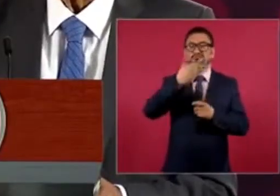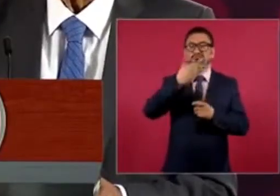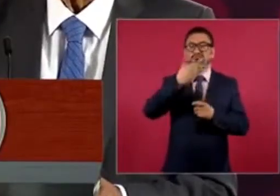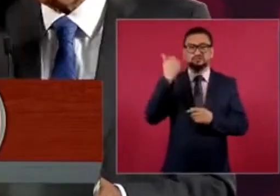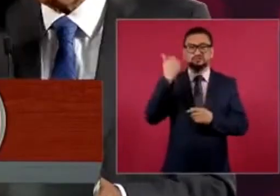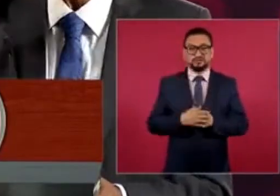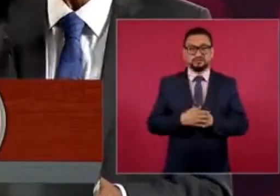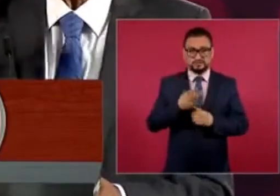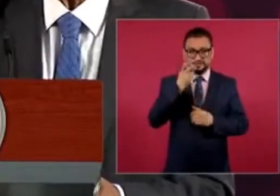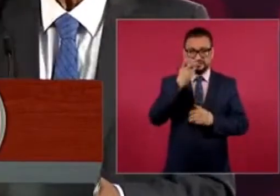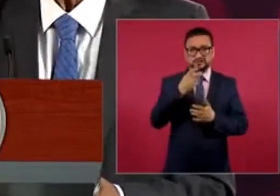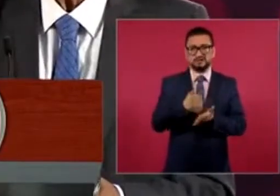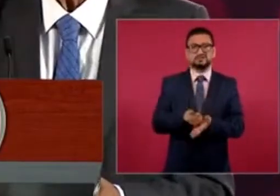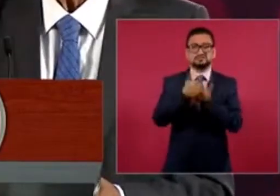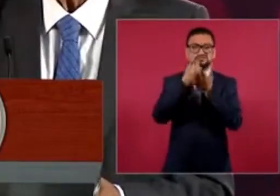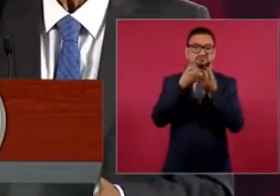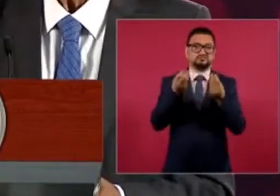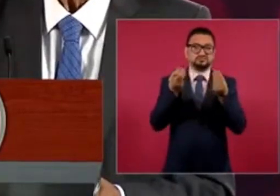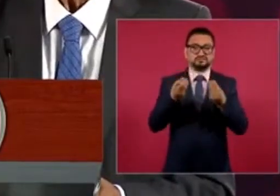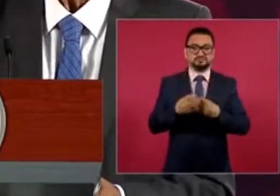Y esto ayuda mucho